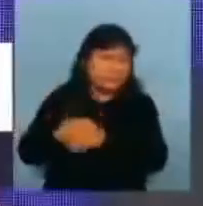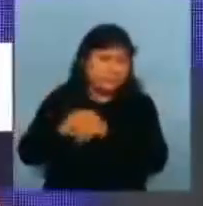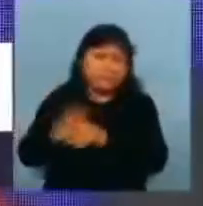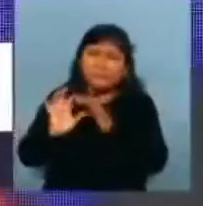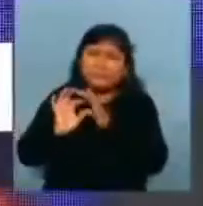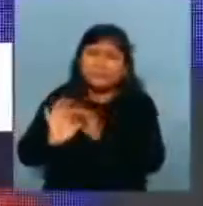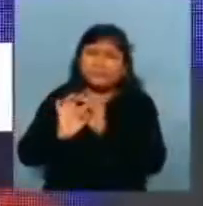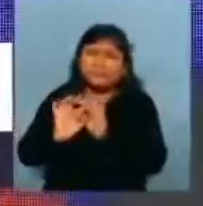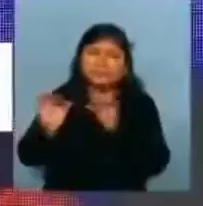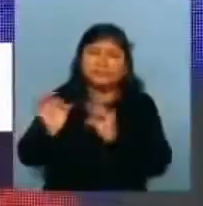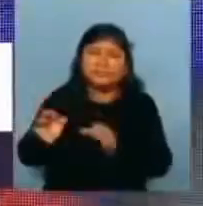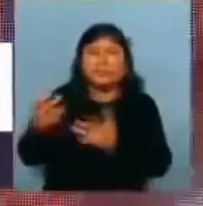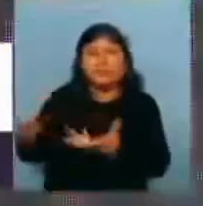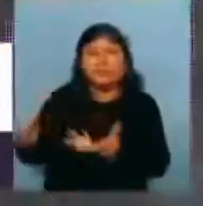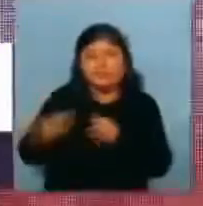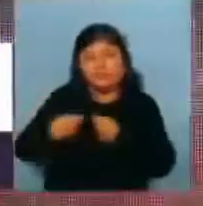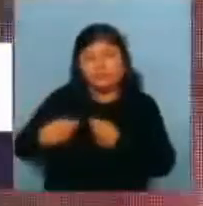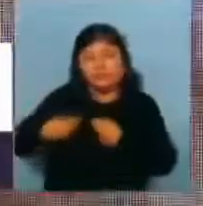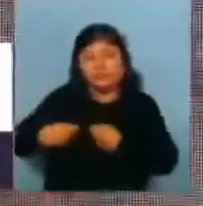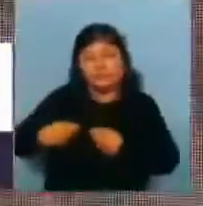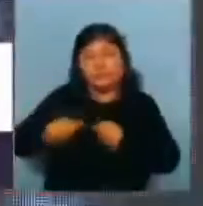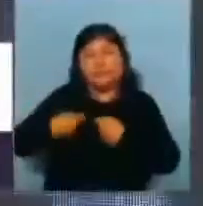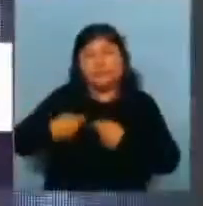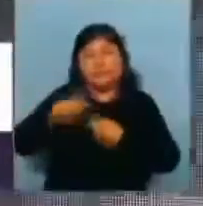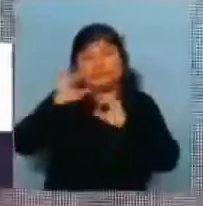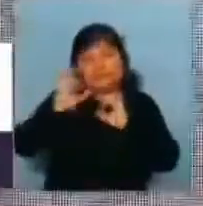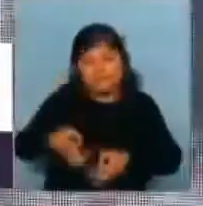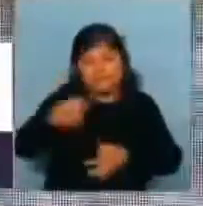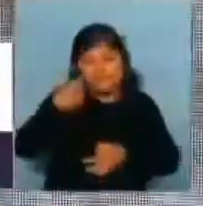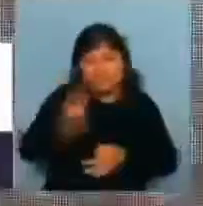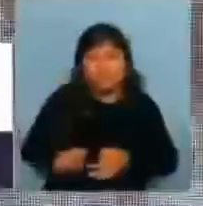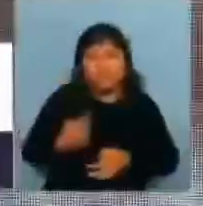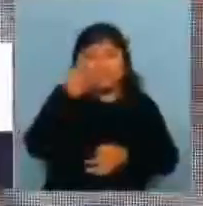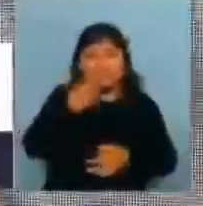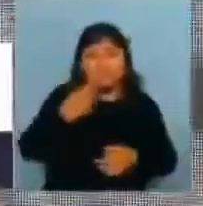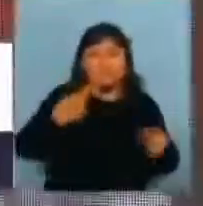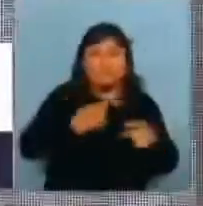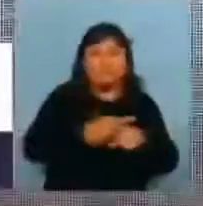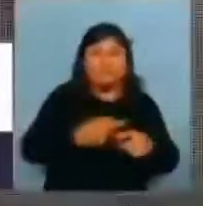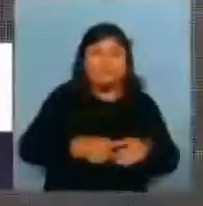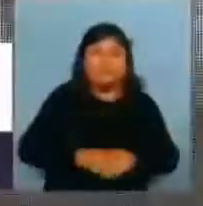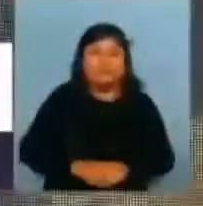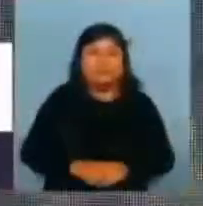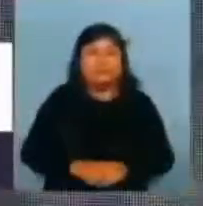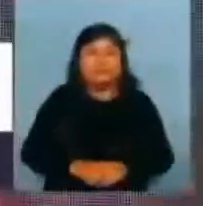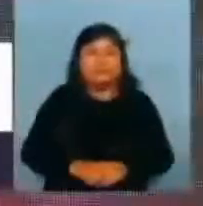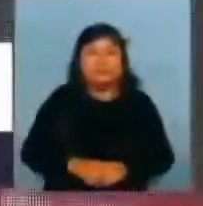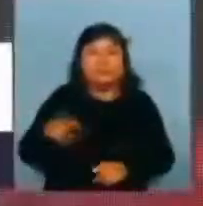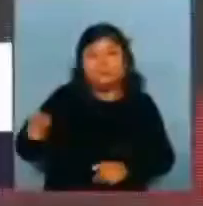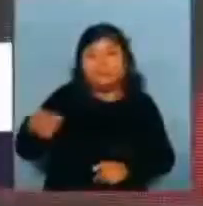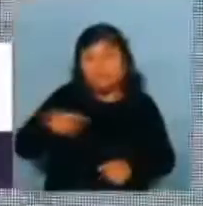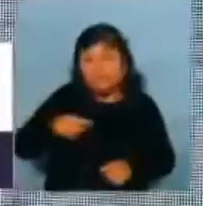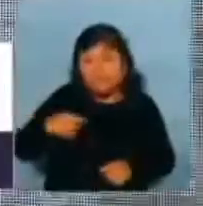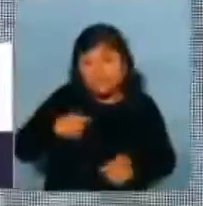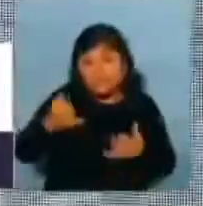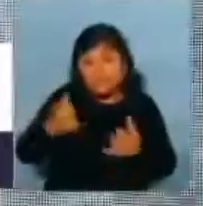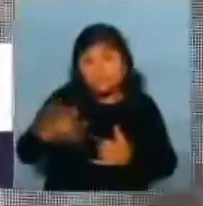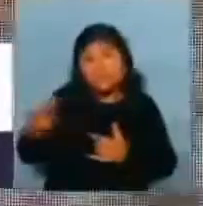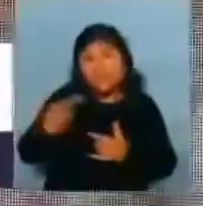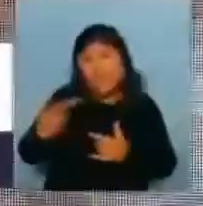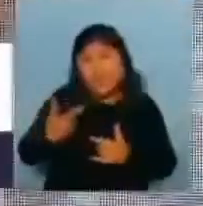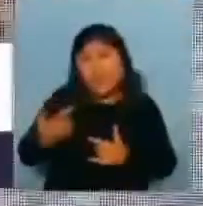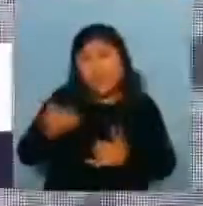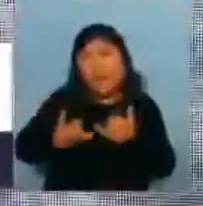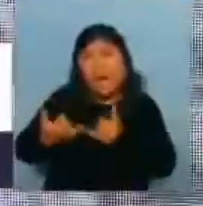que ellos fueron también los primeros que supieron de esta pelea, digamos. Uh-huh. Con los cuales también hemos hablado en cuanto a estrategia, en